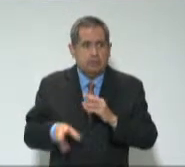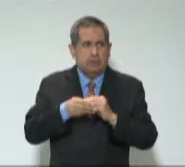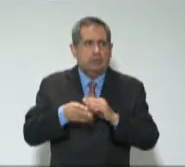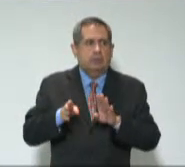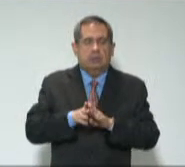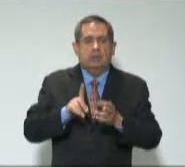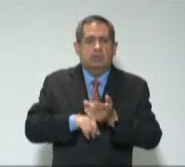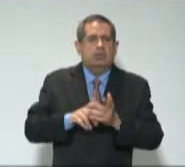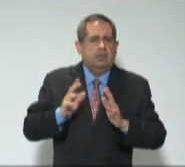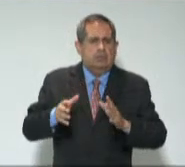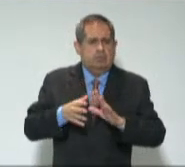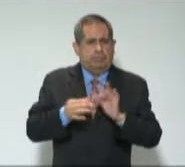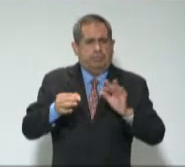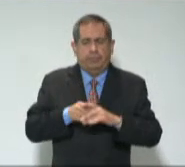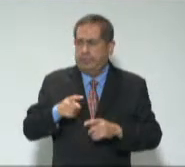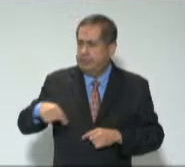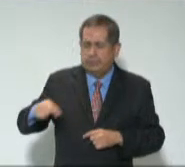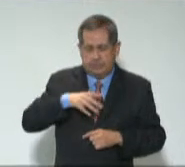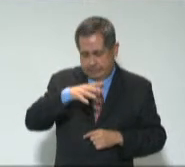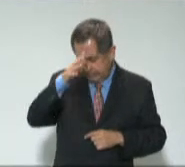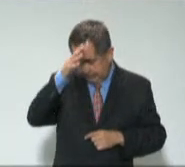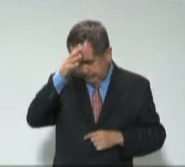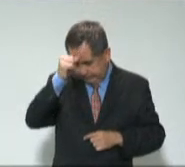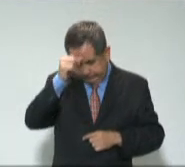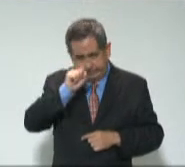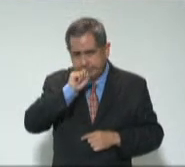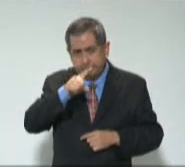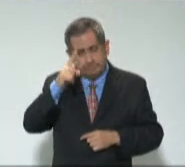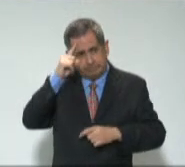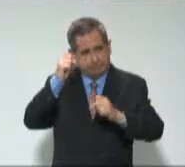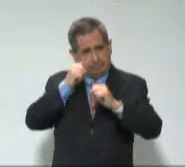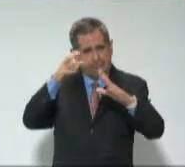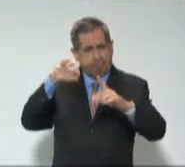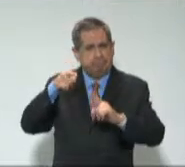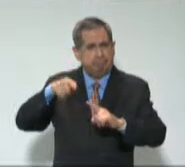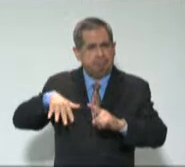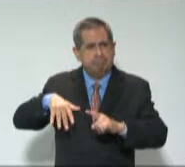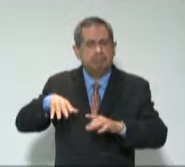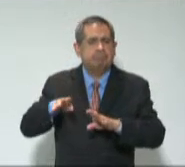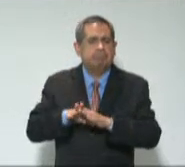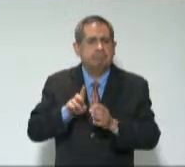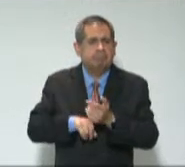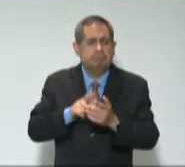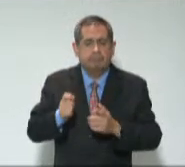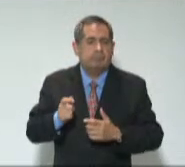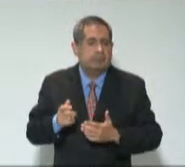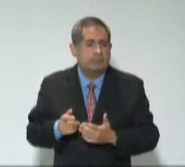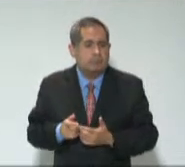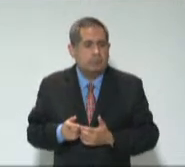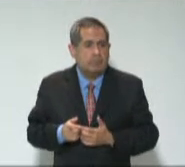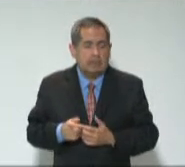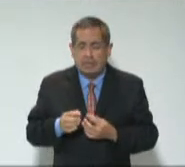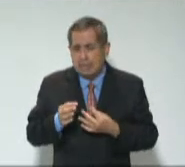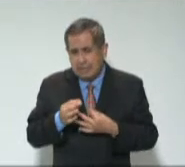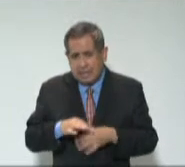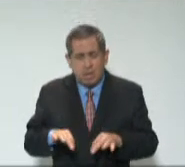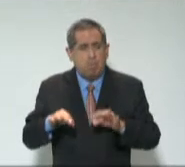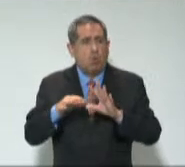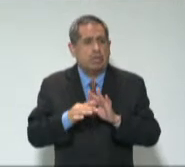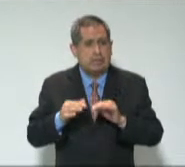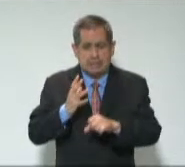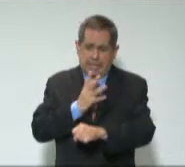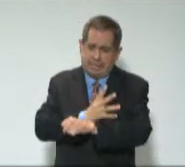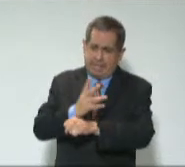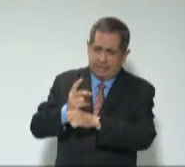expresado con un completo acuerdo sobre la visión expresada en lo que respecta a la importancia de la